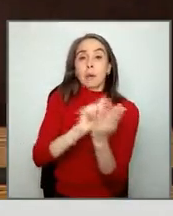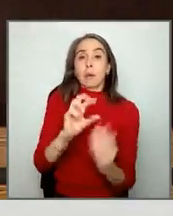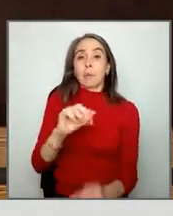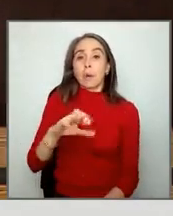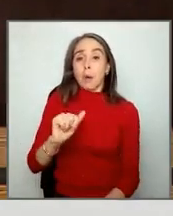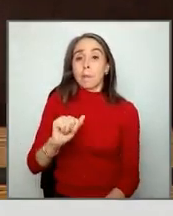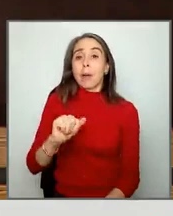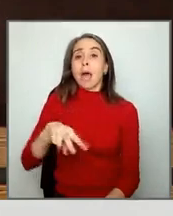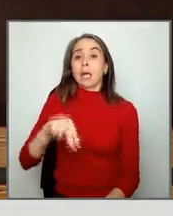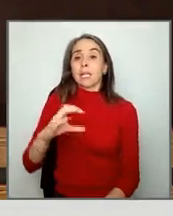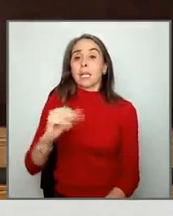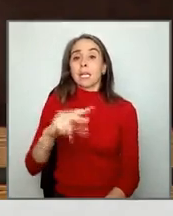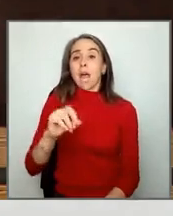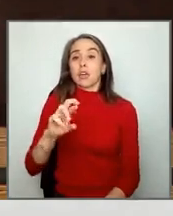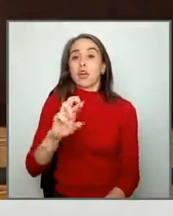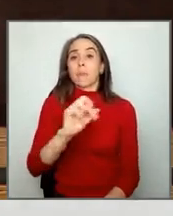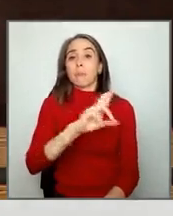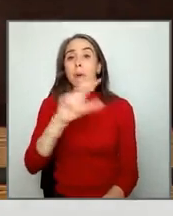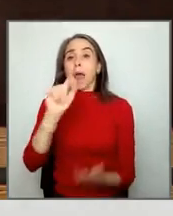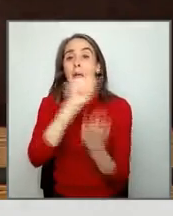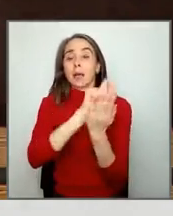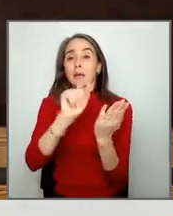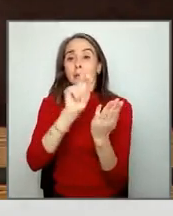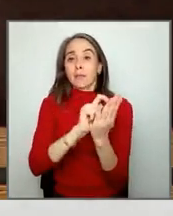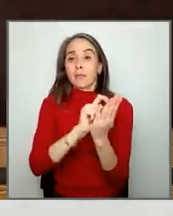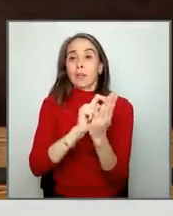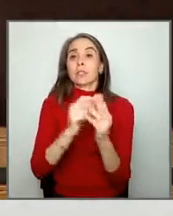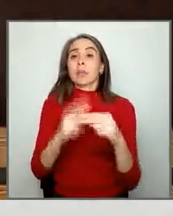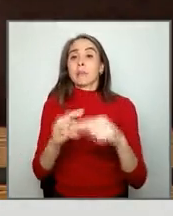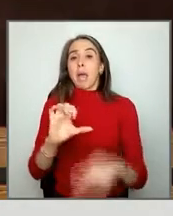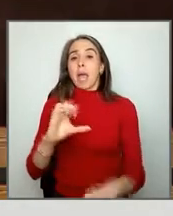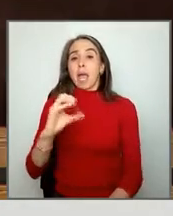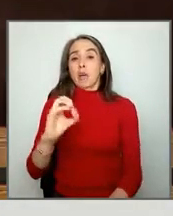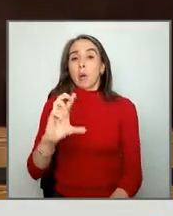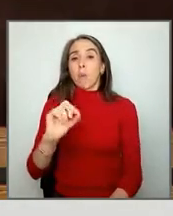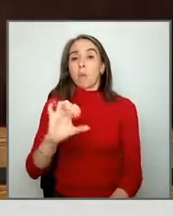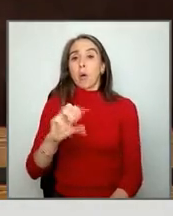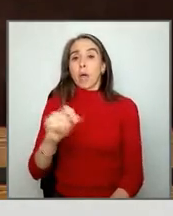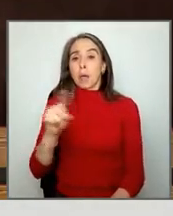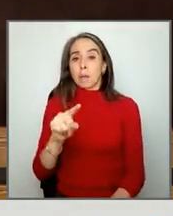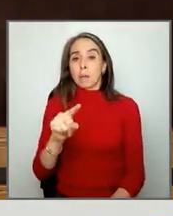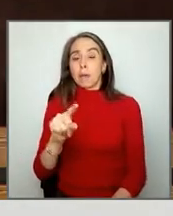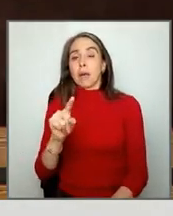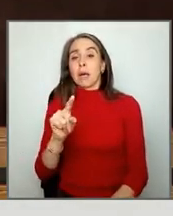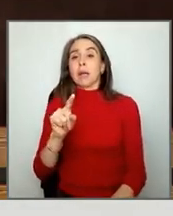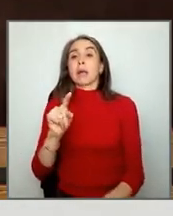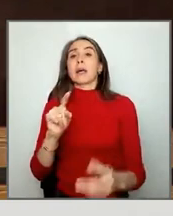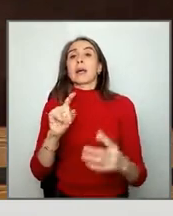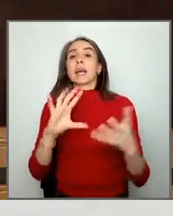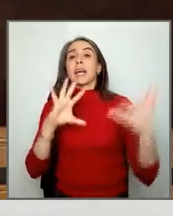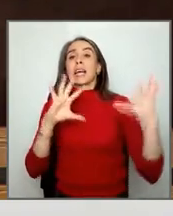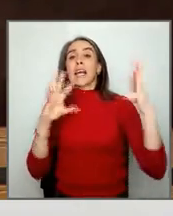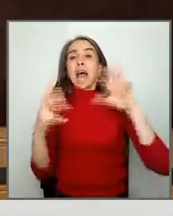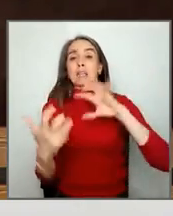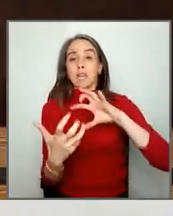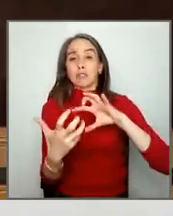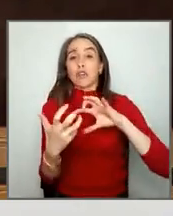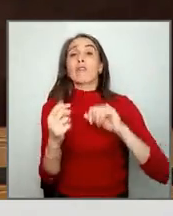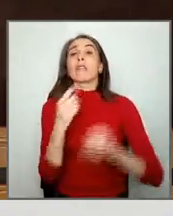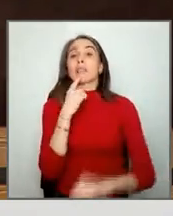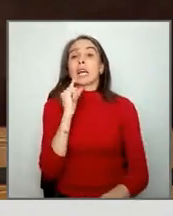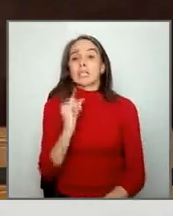sobre en sus eco poemas catastrofista Claro que sí pero